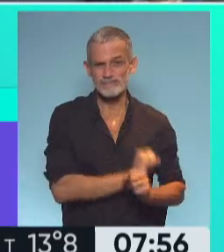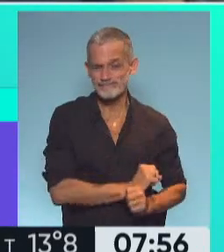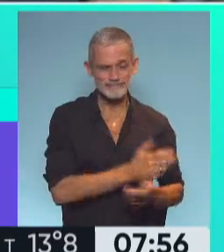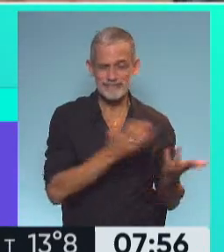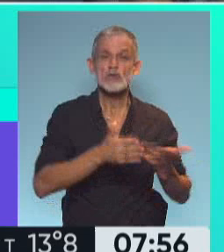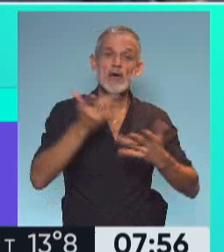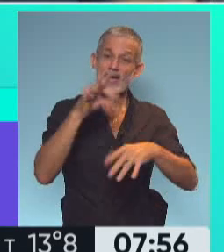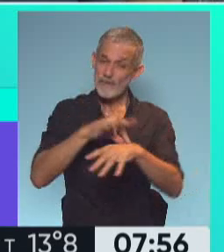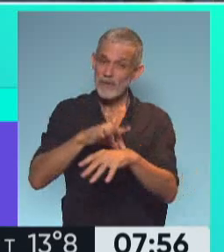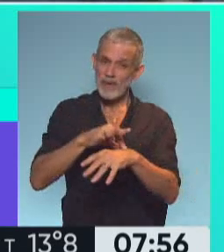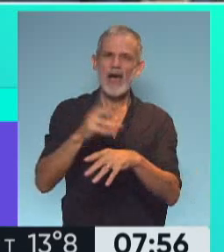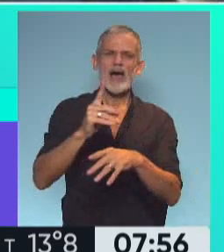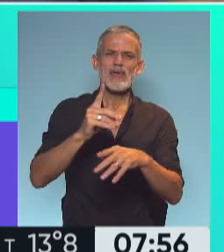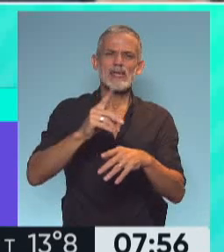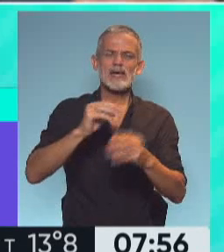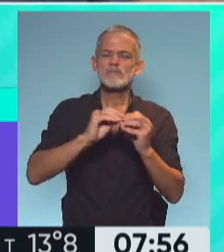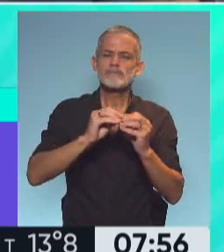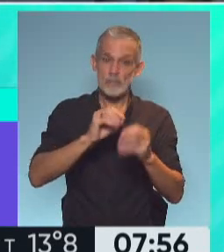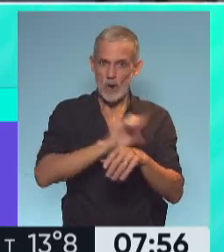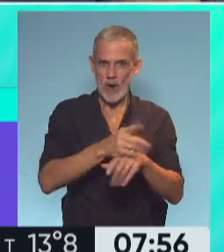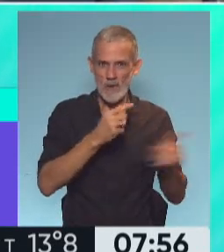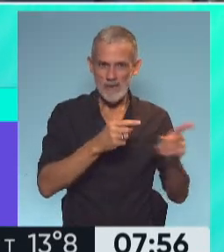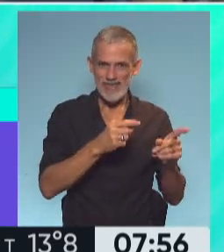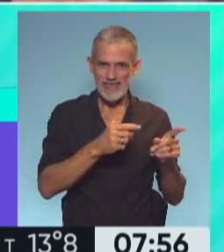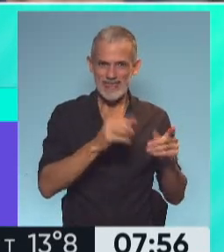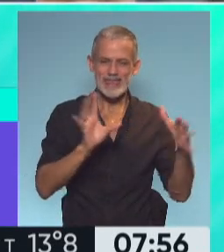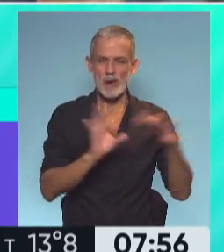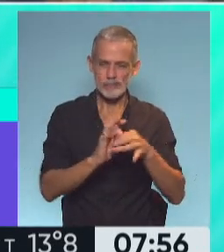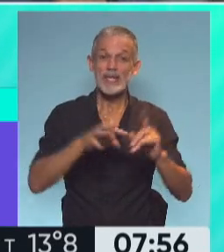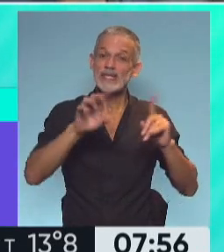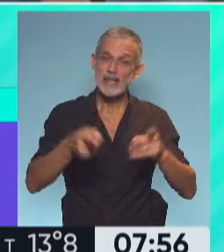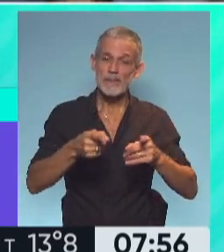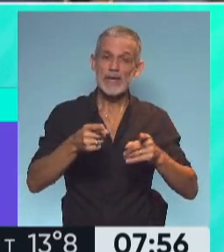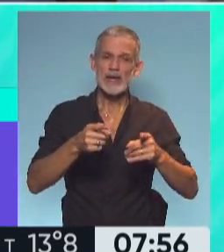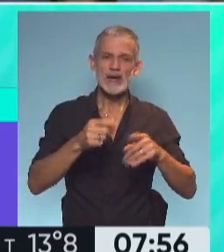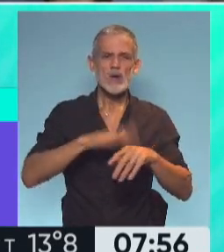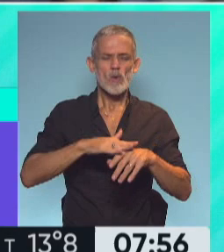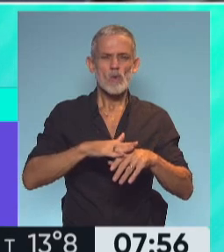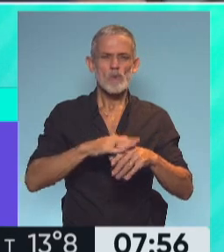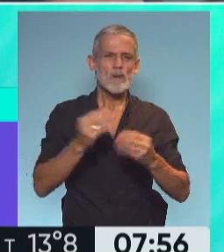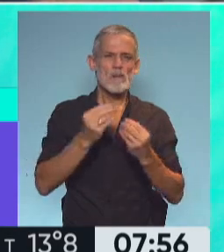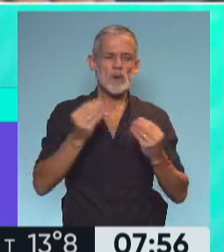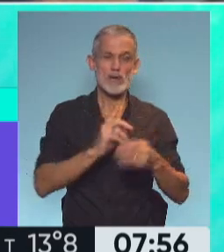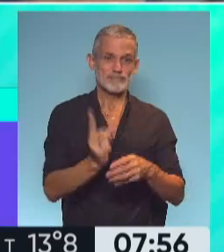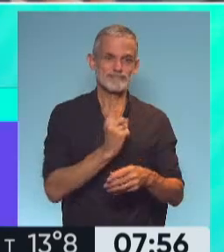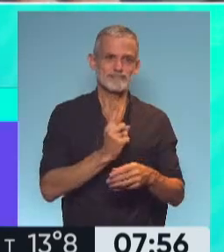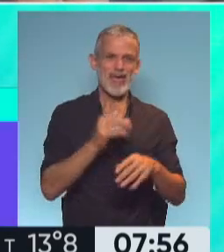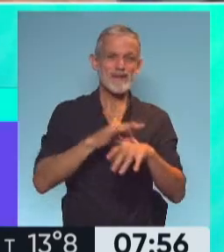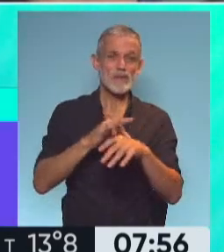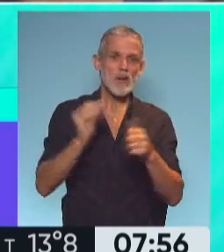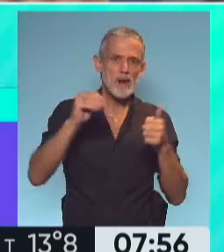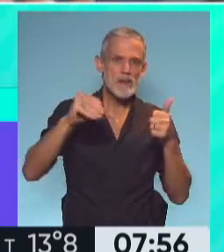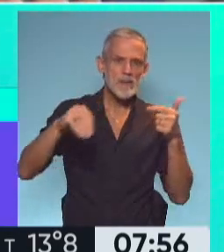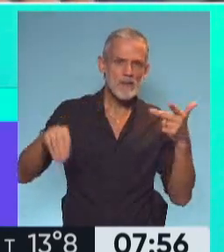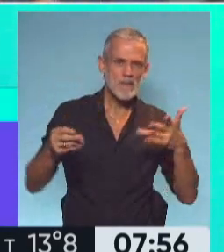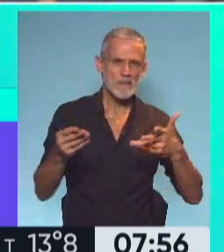una enfermedad, una causa del COVID y también hay el incremento de las otras enfermedades